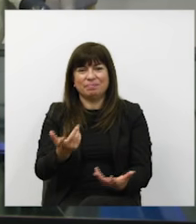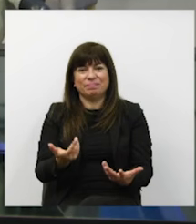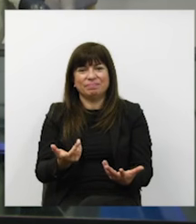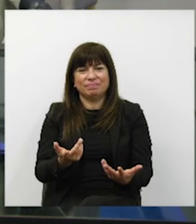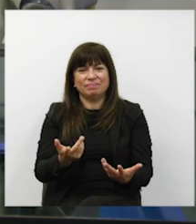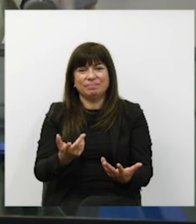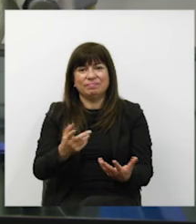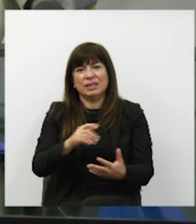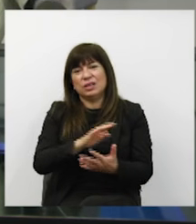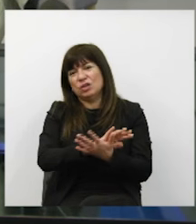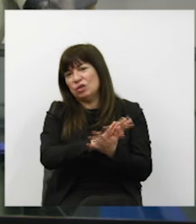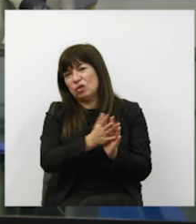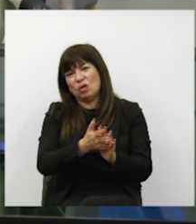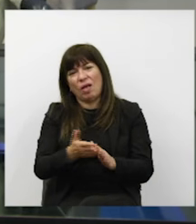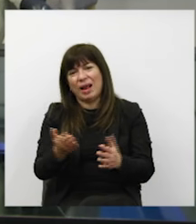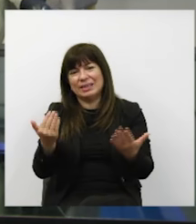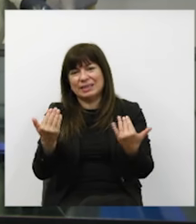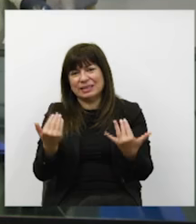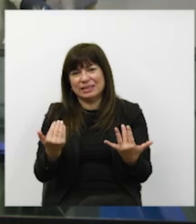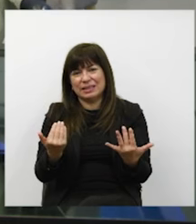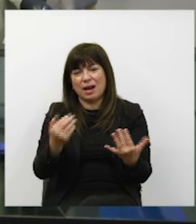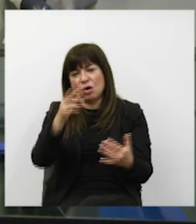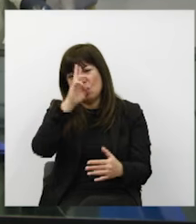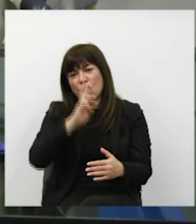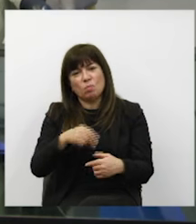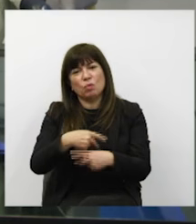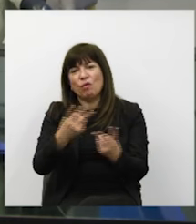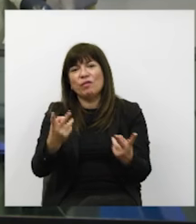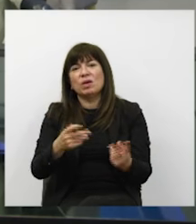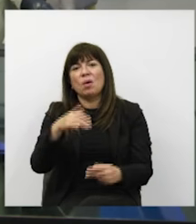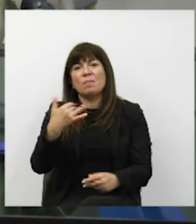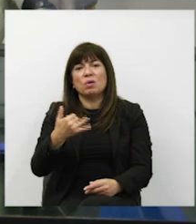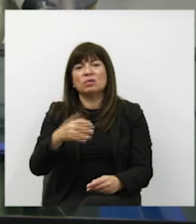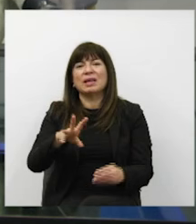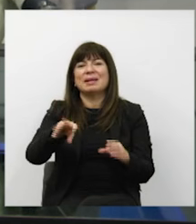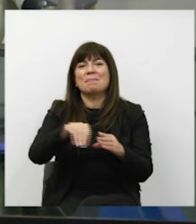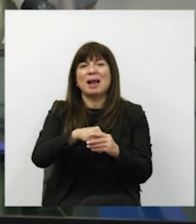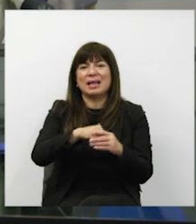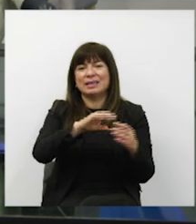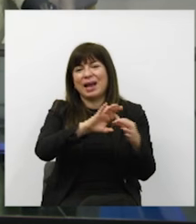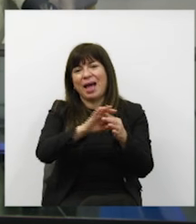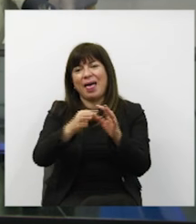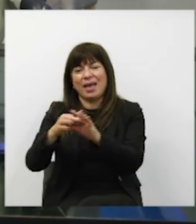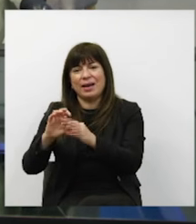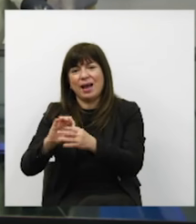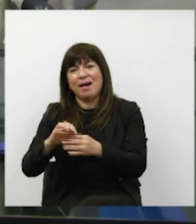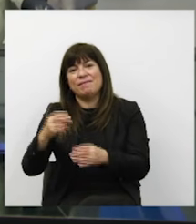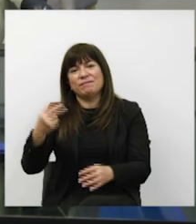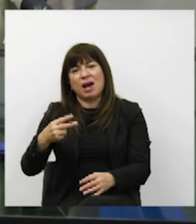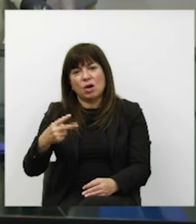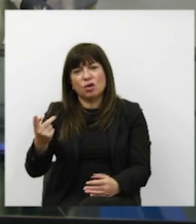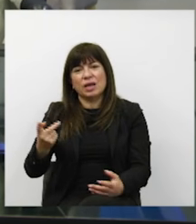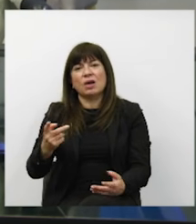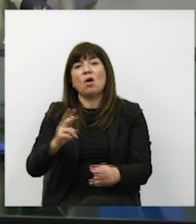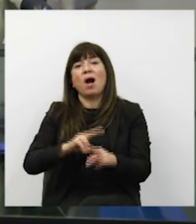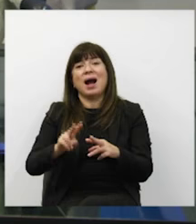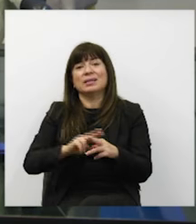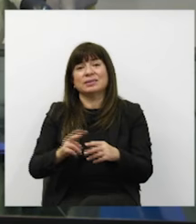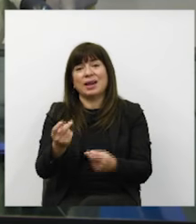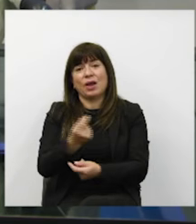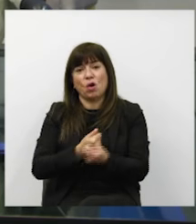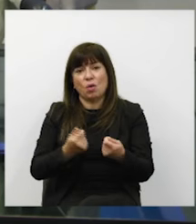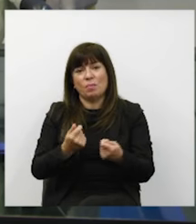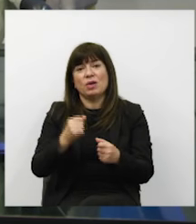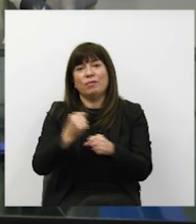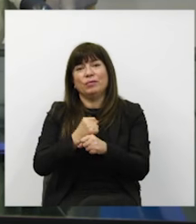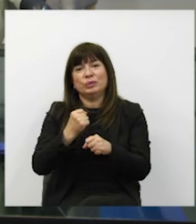con pequeña. Al final, todas tienen un rol público relevante, todas son partes de cadenas de valor que hacen que la economía en el fondo funcione.